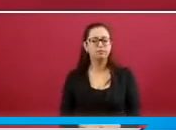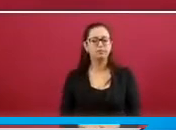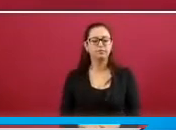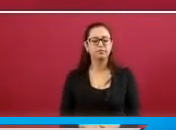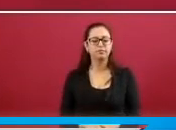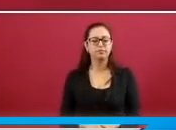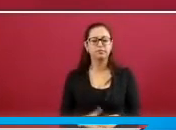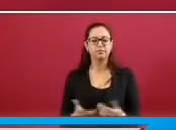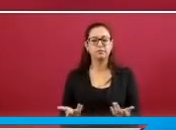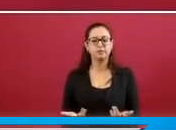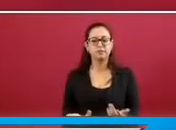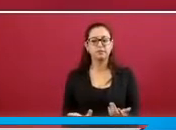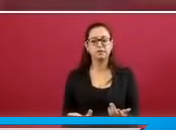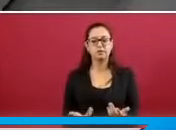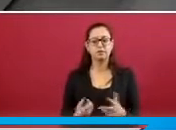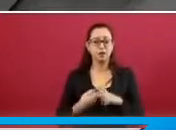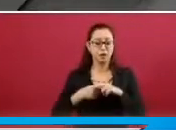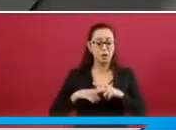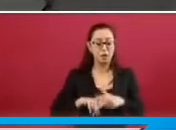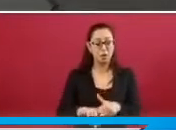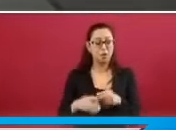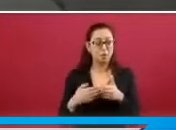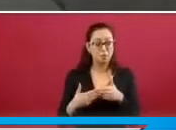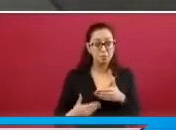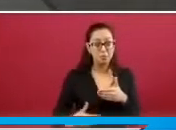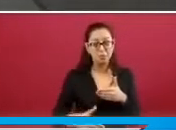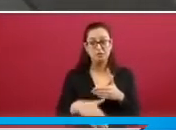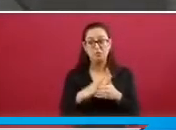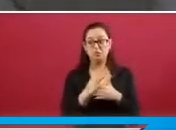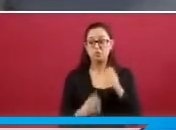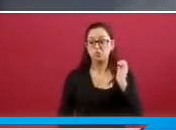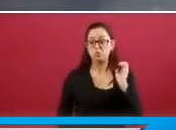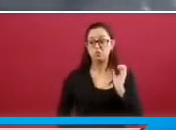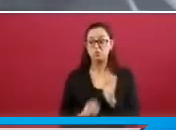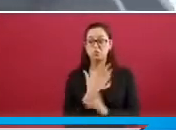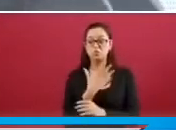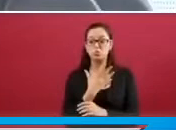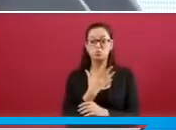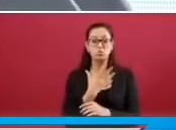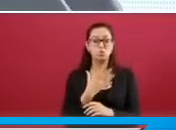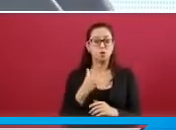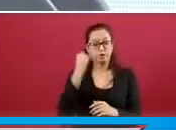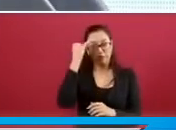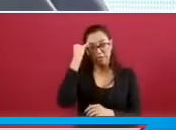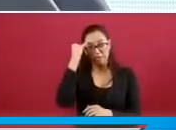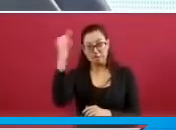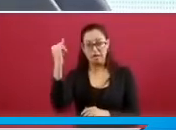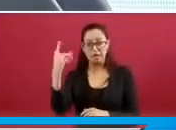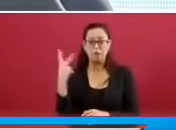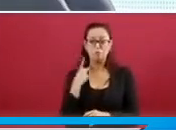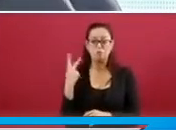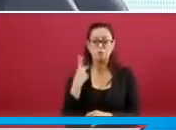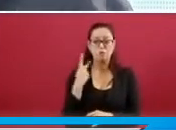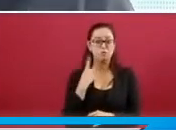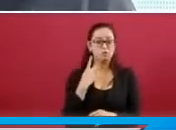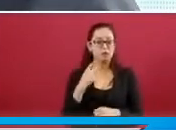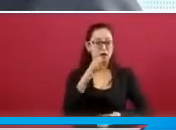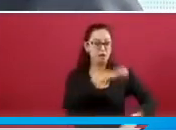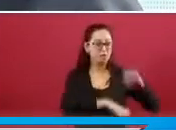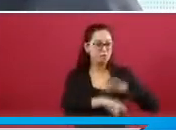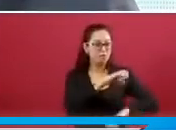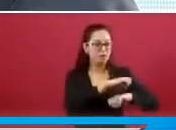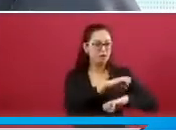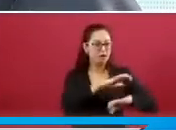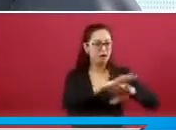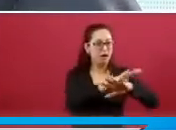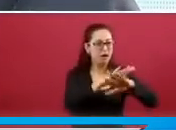a particulares. Los contratos para gasoductos a particulares obligan a la CFE a la compra del gas. En la actualidad hay 7 gasoductos